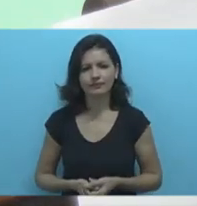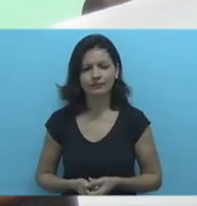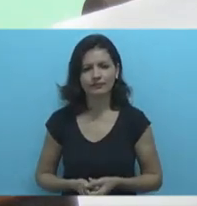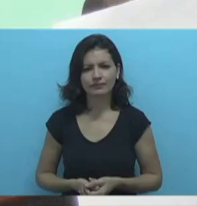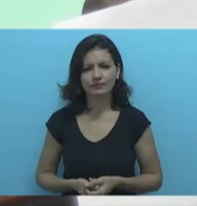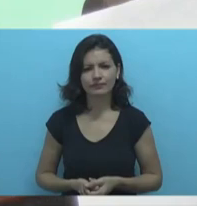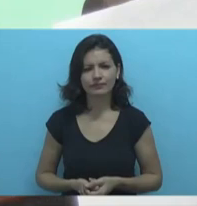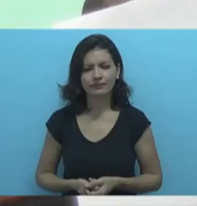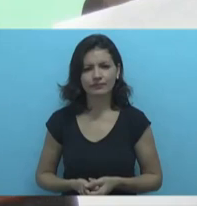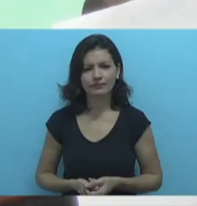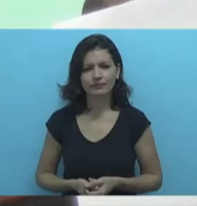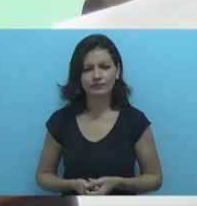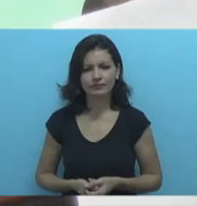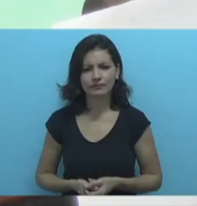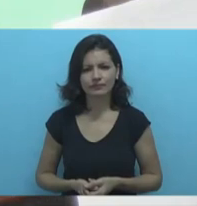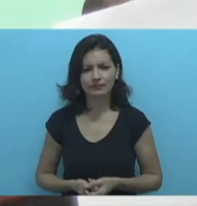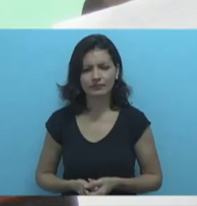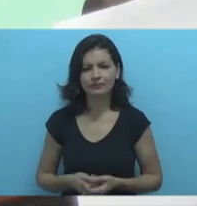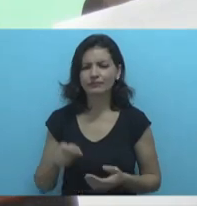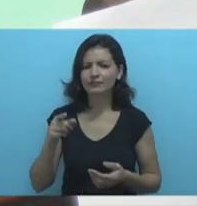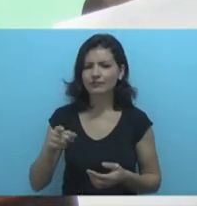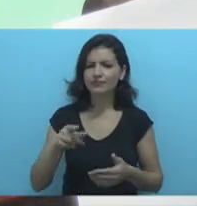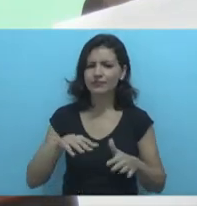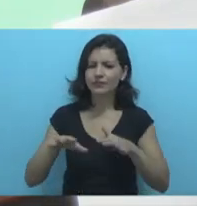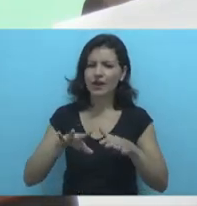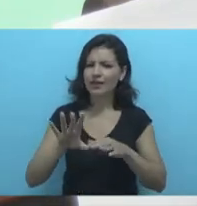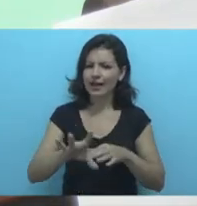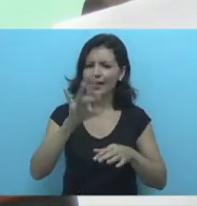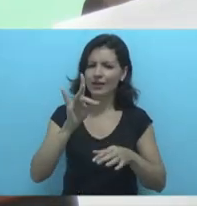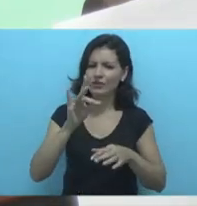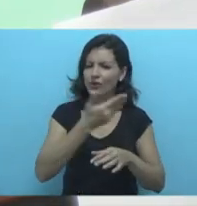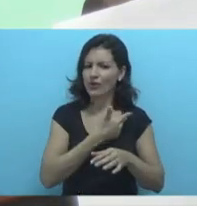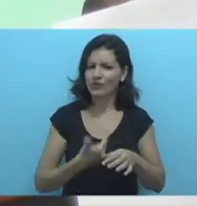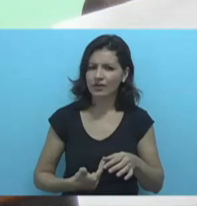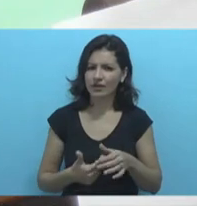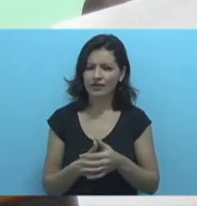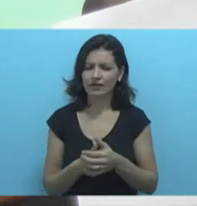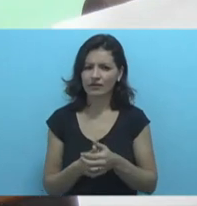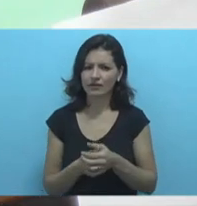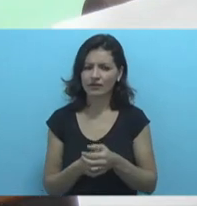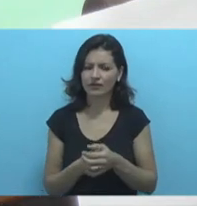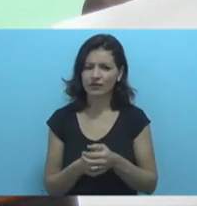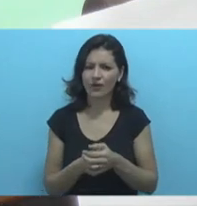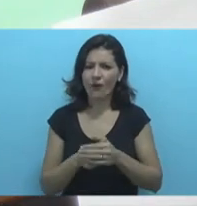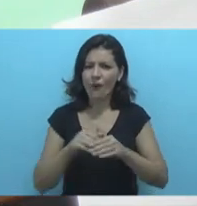situación que solo a él le podía pasar, que es ganar una elección por 1.700 votos, cuando habían votado